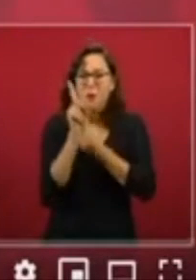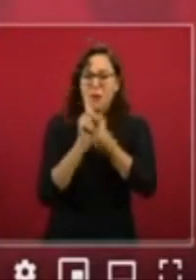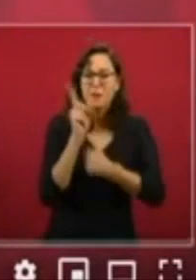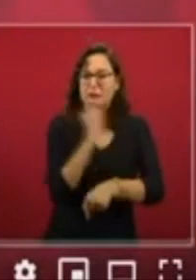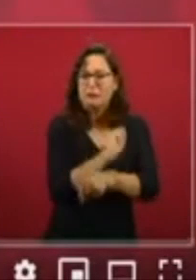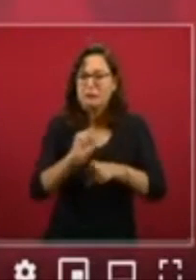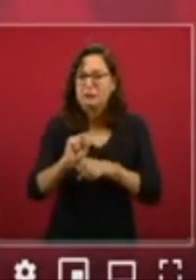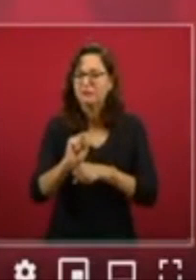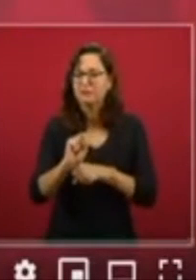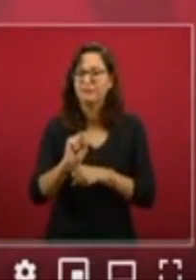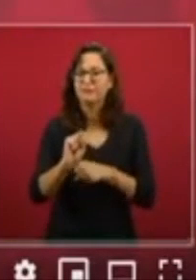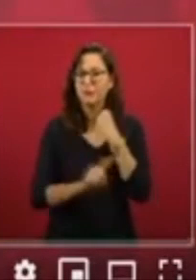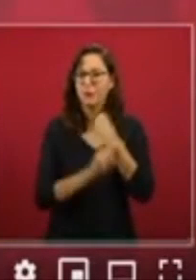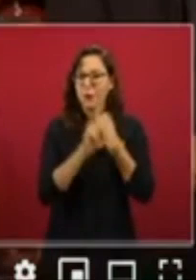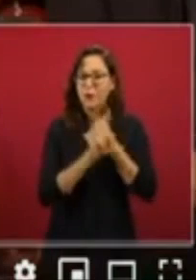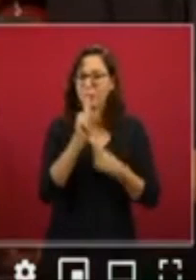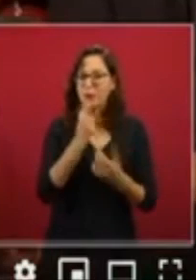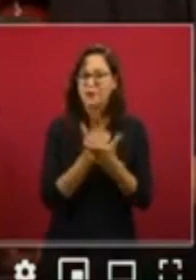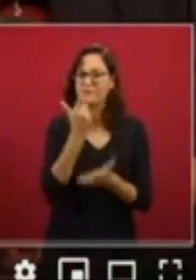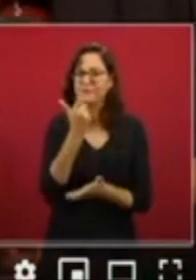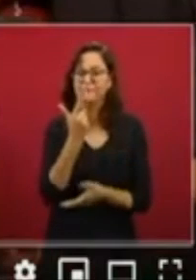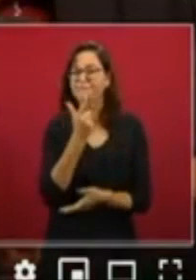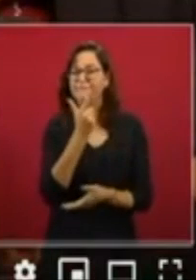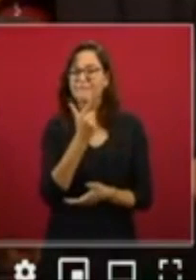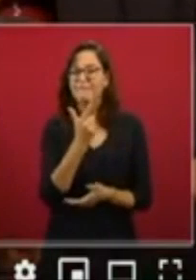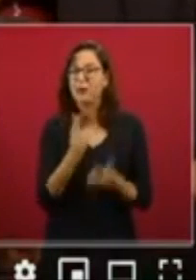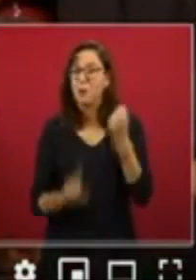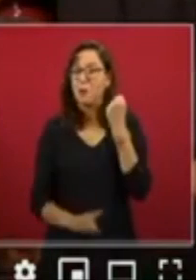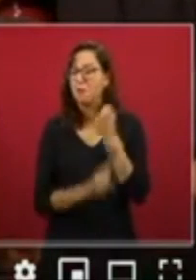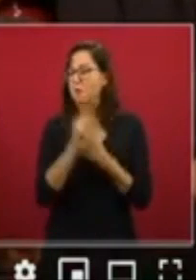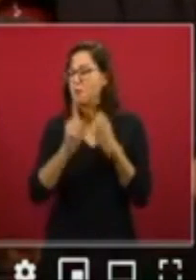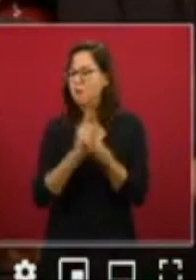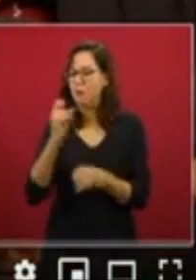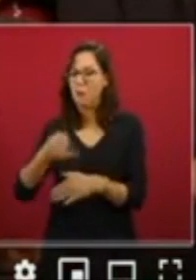decadencia. El neoliberalismo